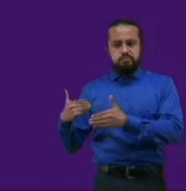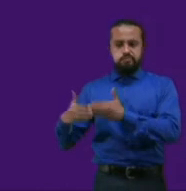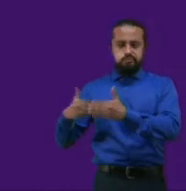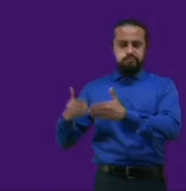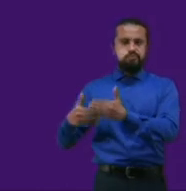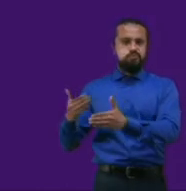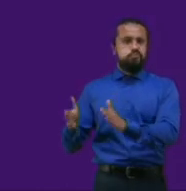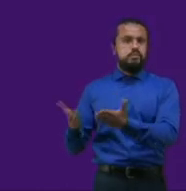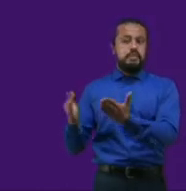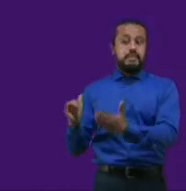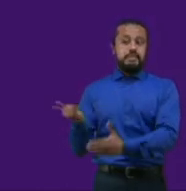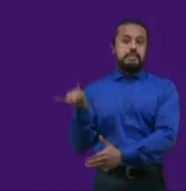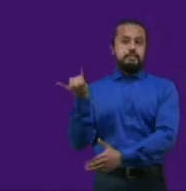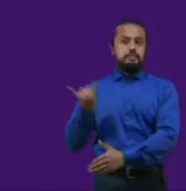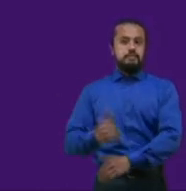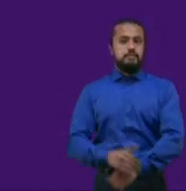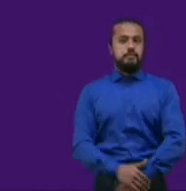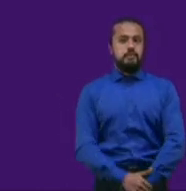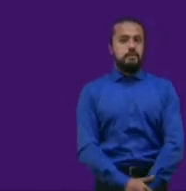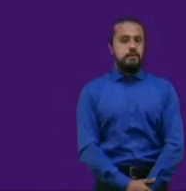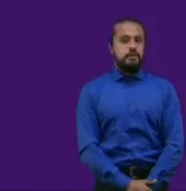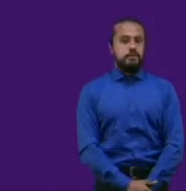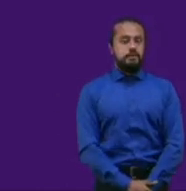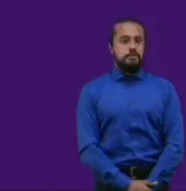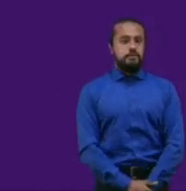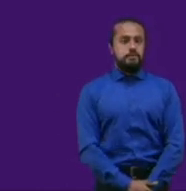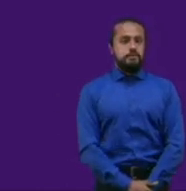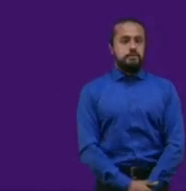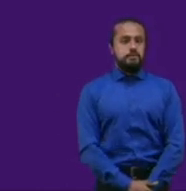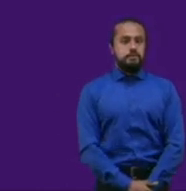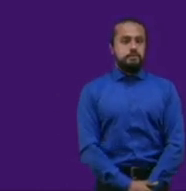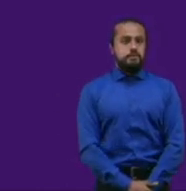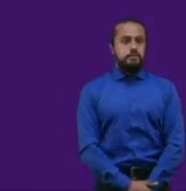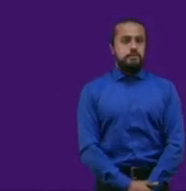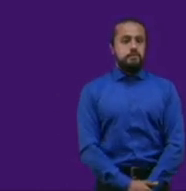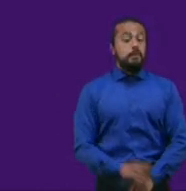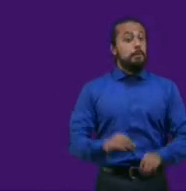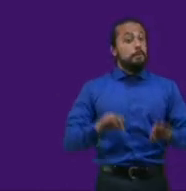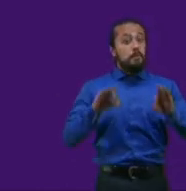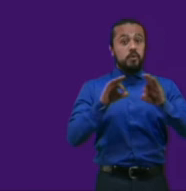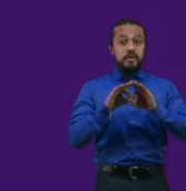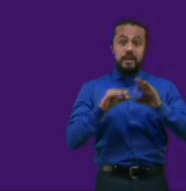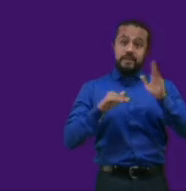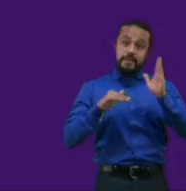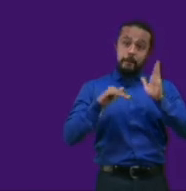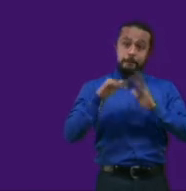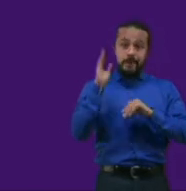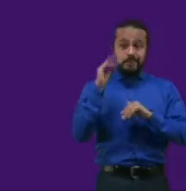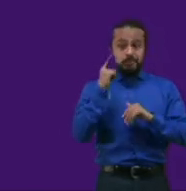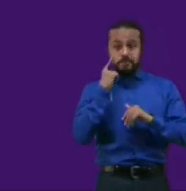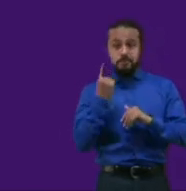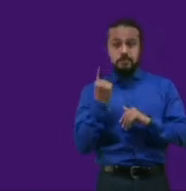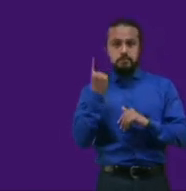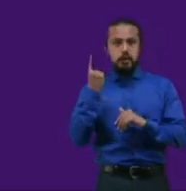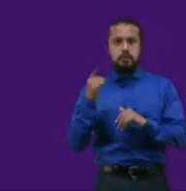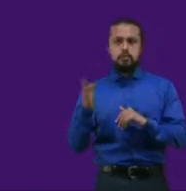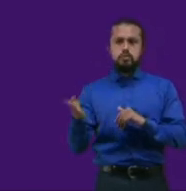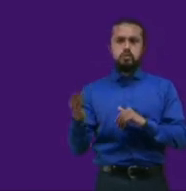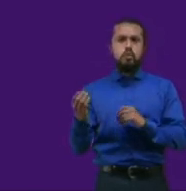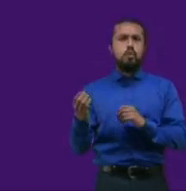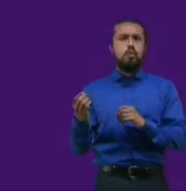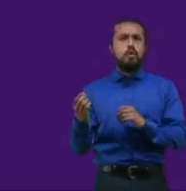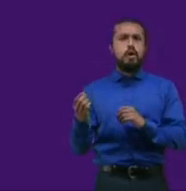sí. Sí, total. Lo primero y más importante es el tamaño del fondo